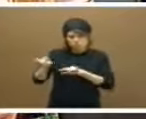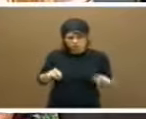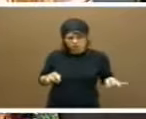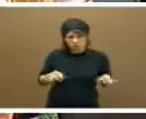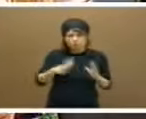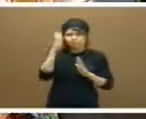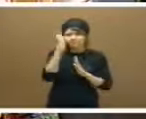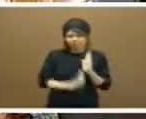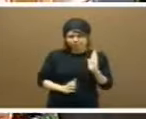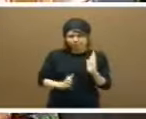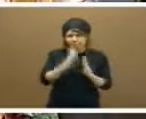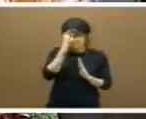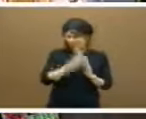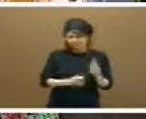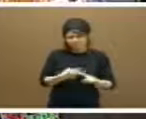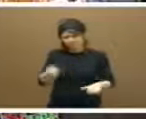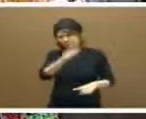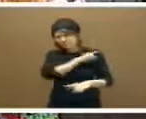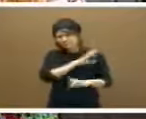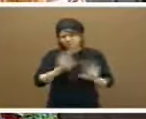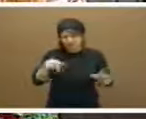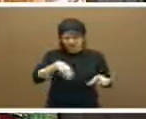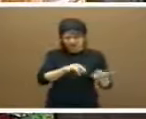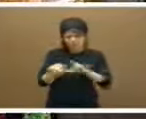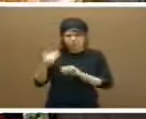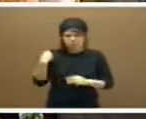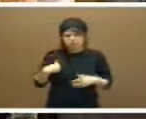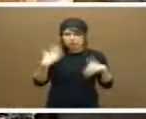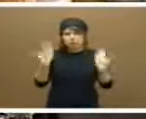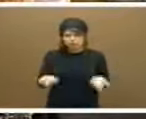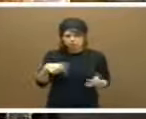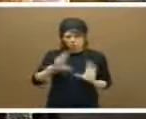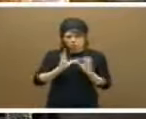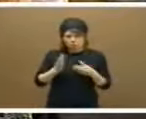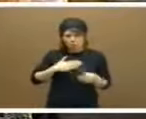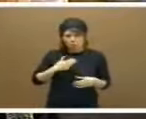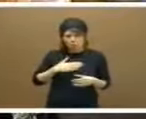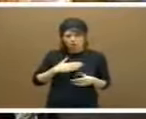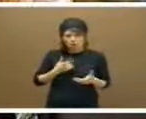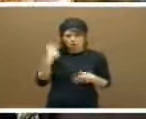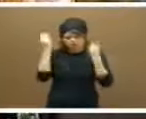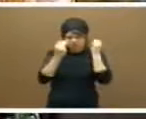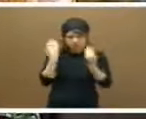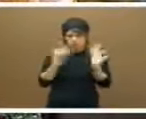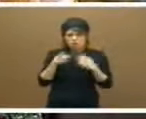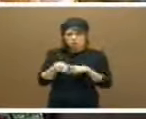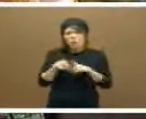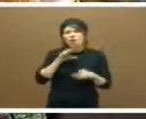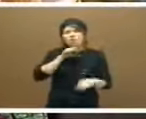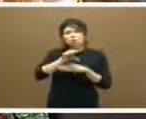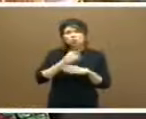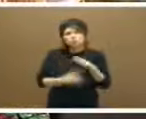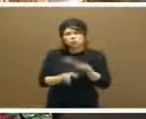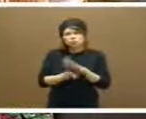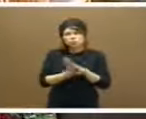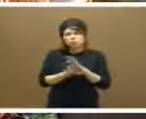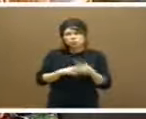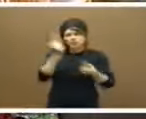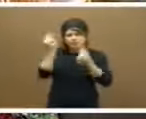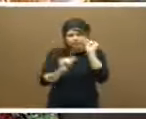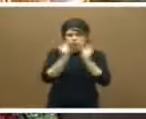ha recortado de forma brutal en esta región. Y, por lo tanto, este grupo considera que se tiene que mantener la subvención en